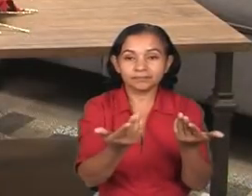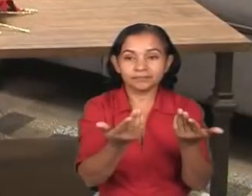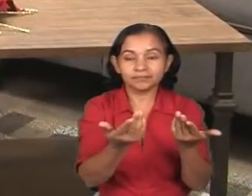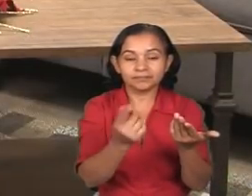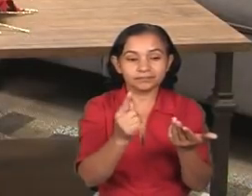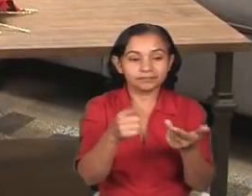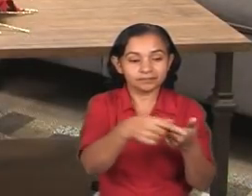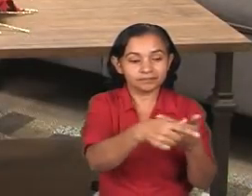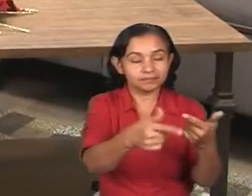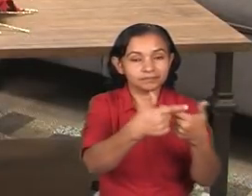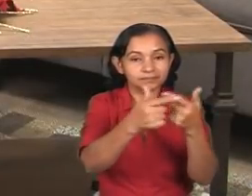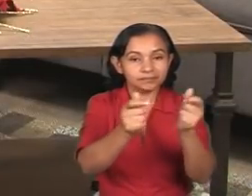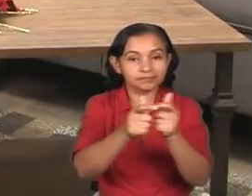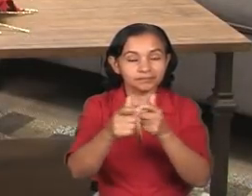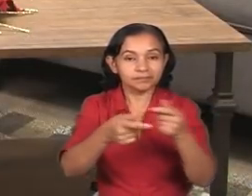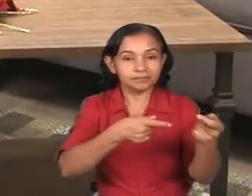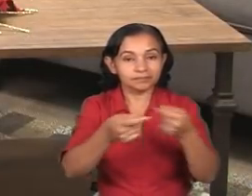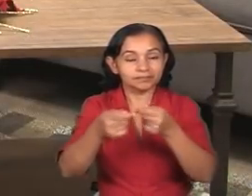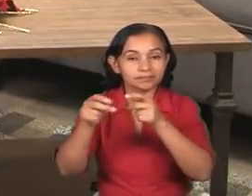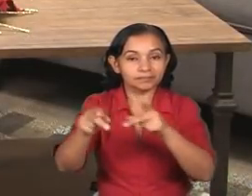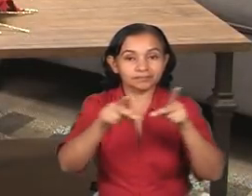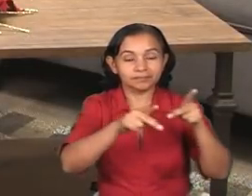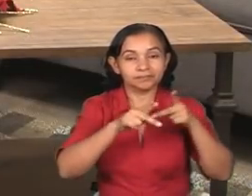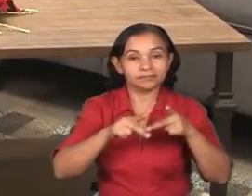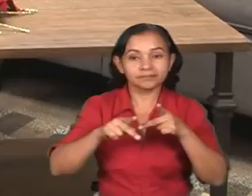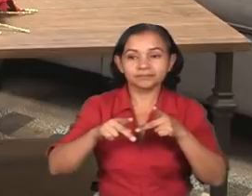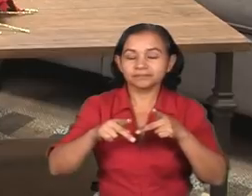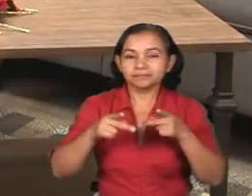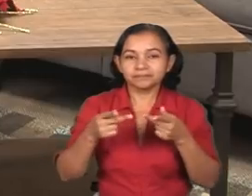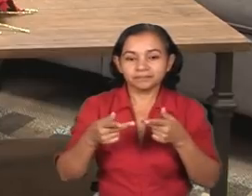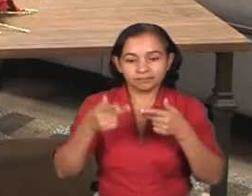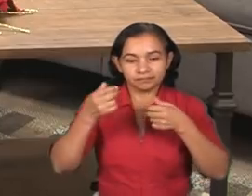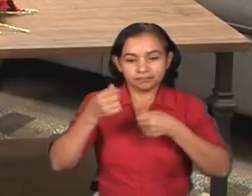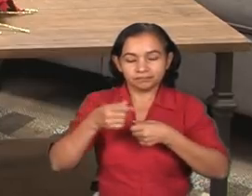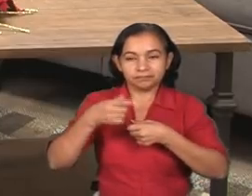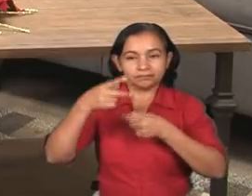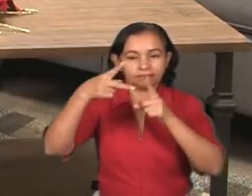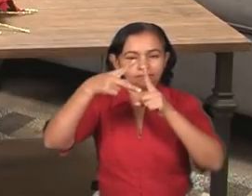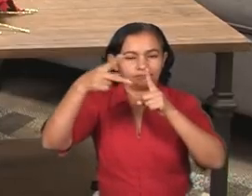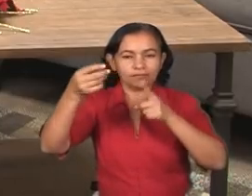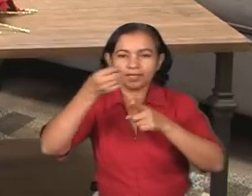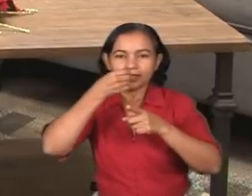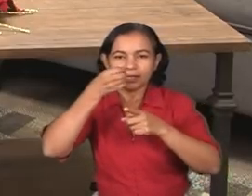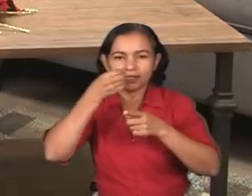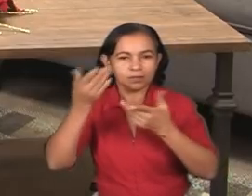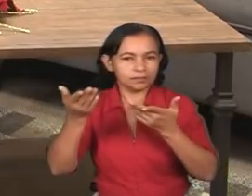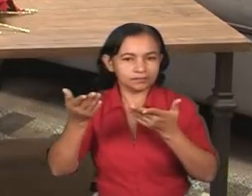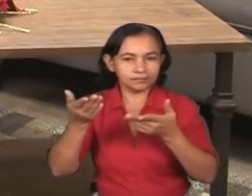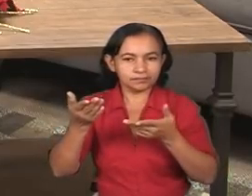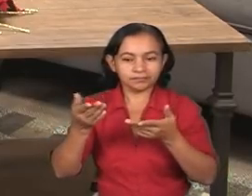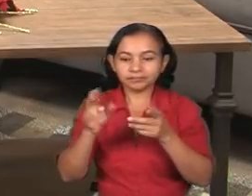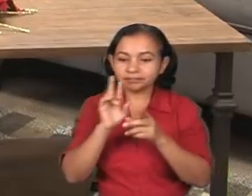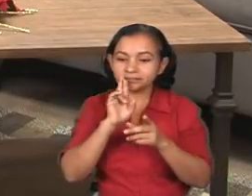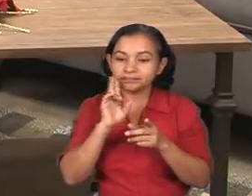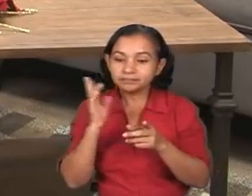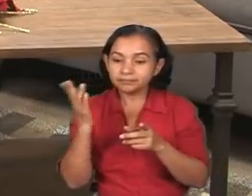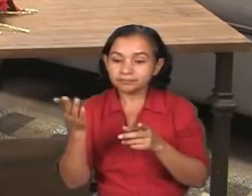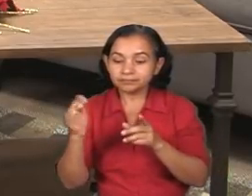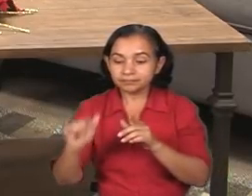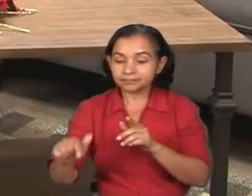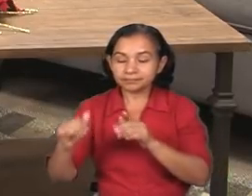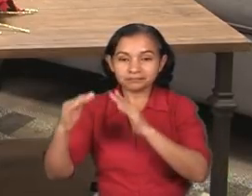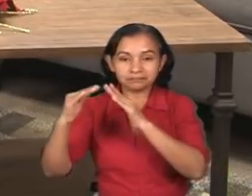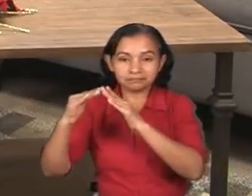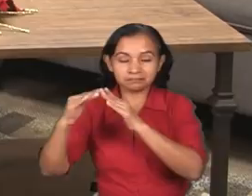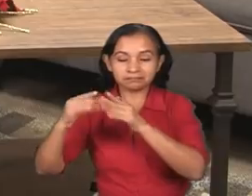son estos pequeños emprendimientos. Porque la gente, los obreros, no van a comer a un gran hotel. Van a ir a comer a un pequeño restaurante que se creó alrededor de donde